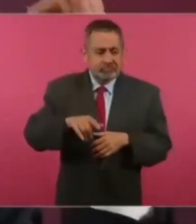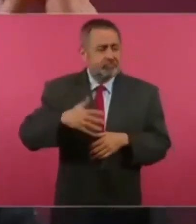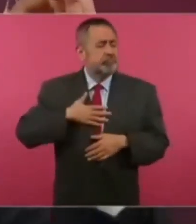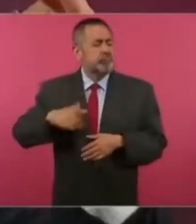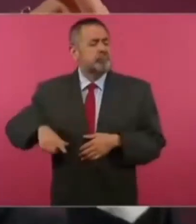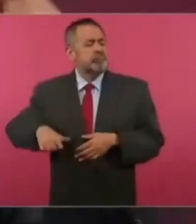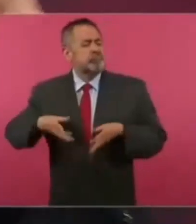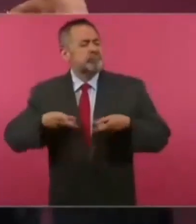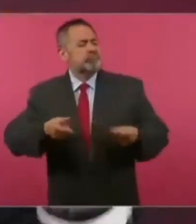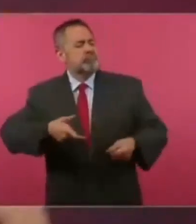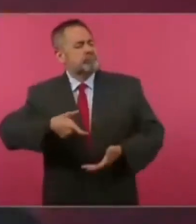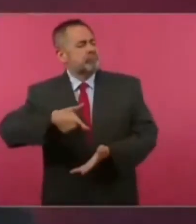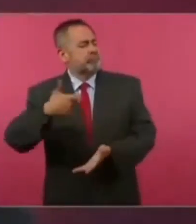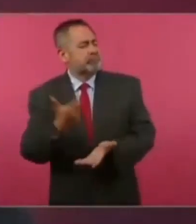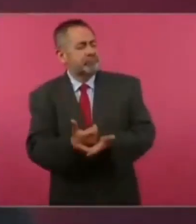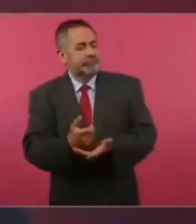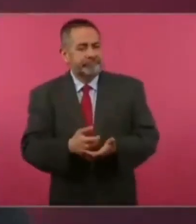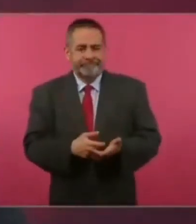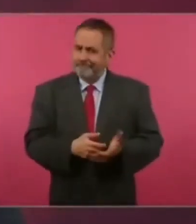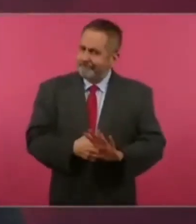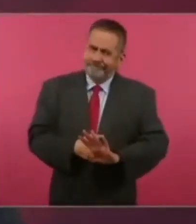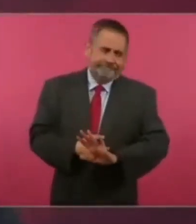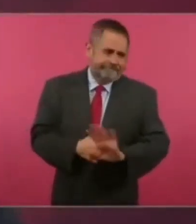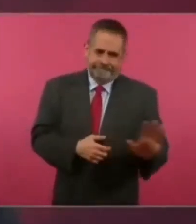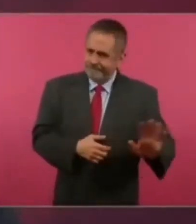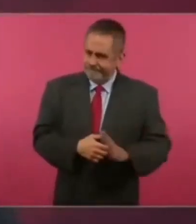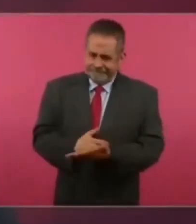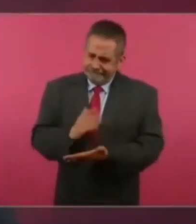Todo un avión completo.